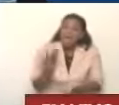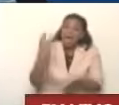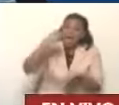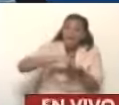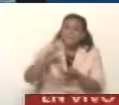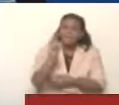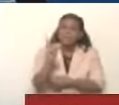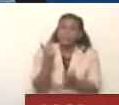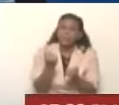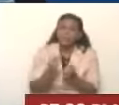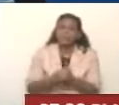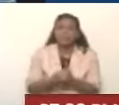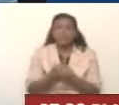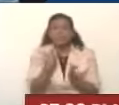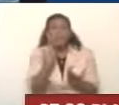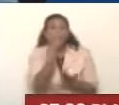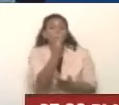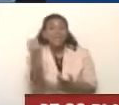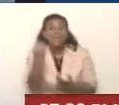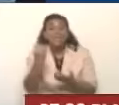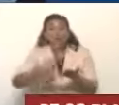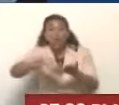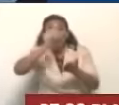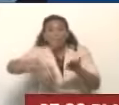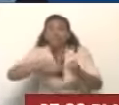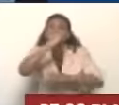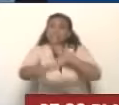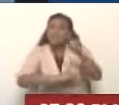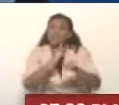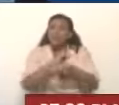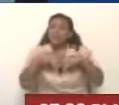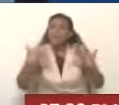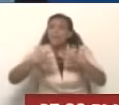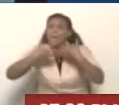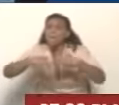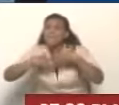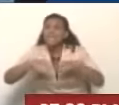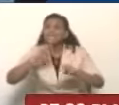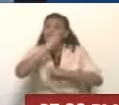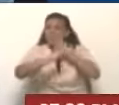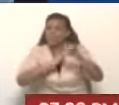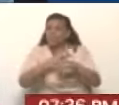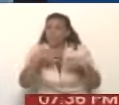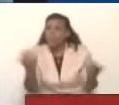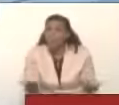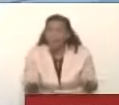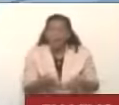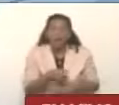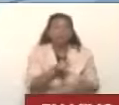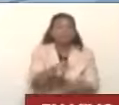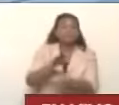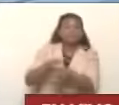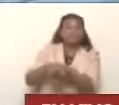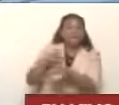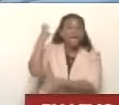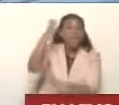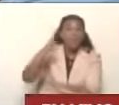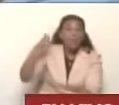usted hablaba de más de 20 contratos internacionales. ¿Cuáles son esas empresas? Son empresas